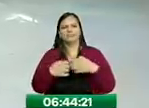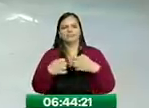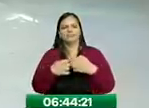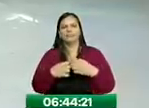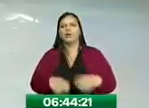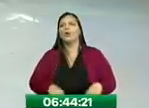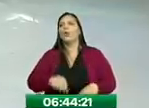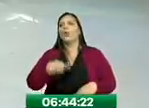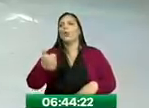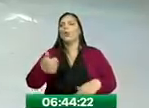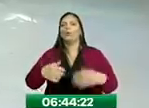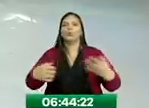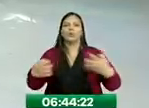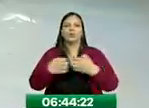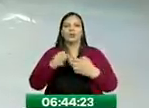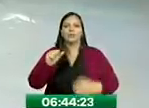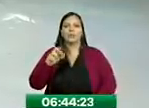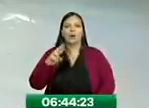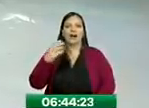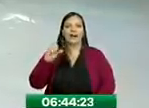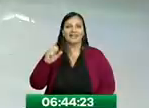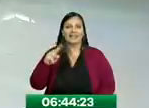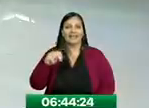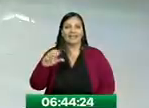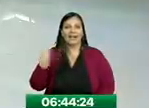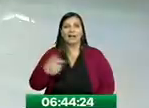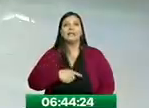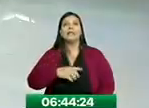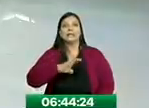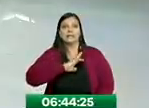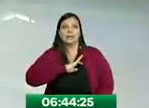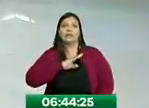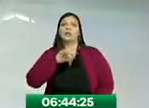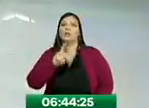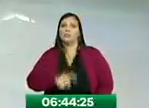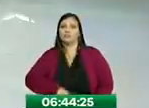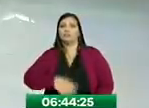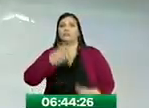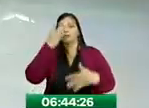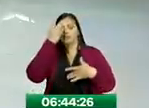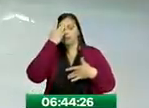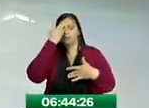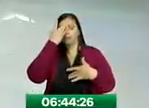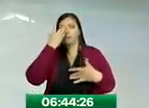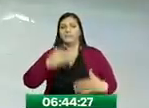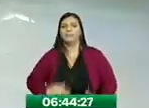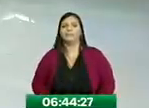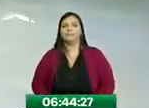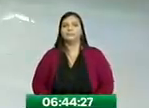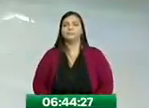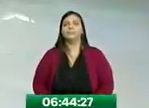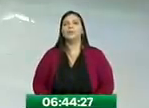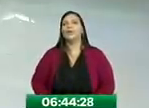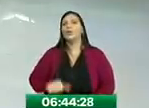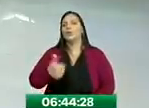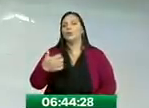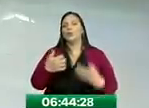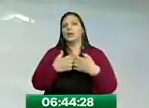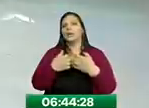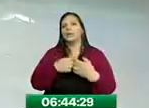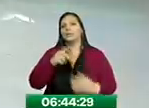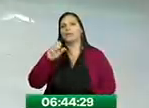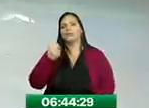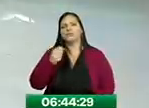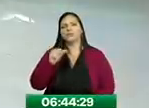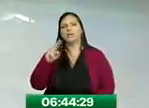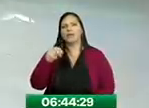Arsenal, Callum Hudson del Chelsea, está Omar Colec del Sampdoria, Alvin Ekdal del Sampdoria, Antonio Lugumina